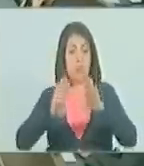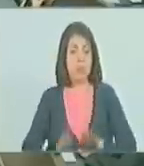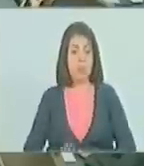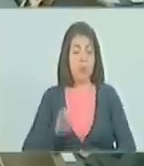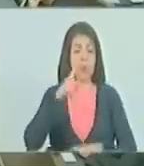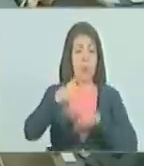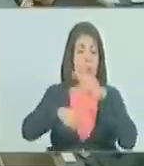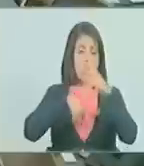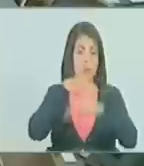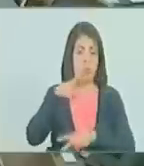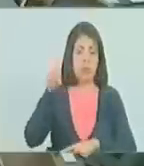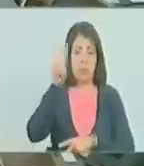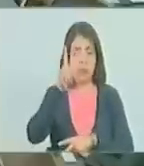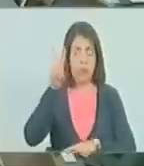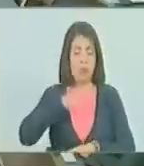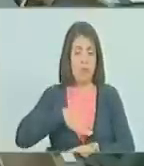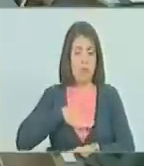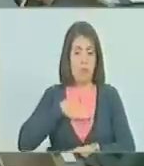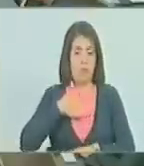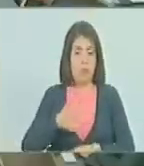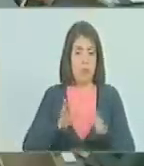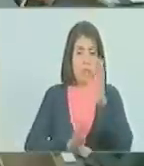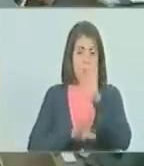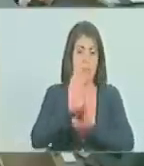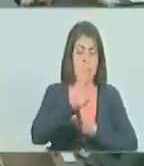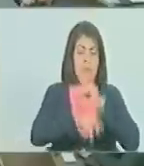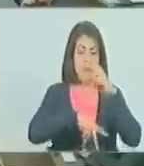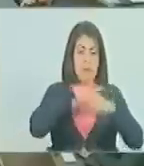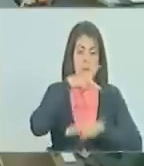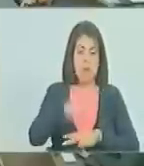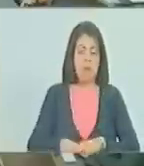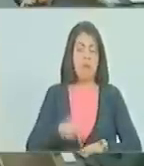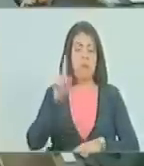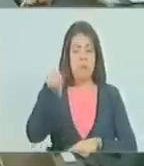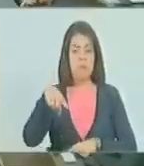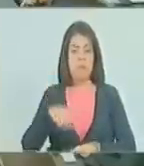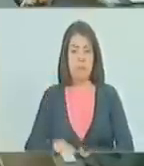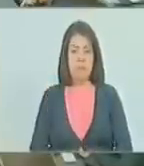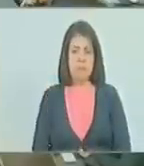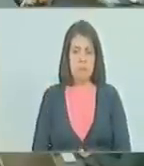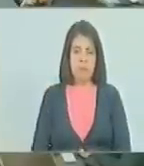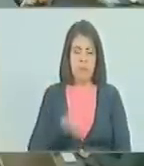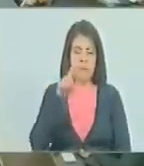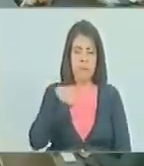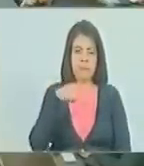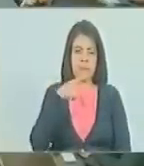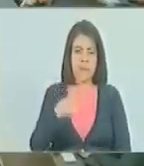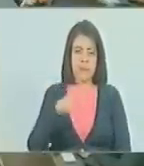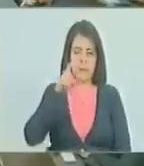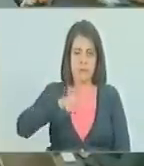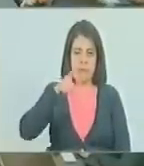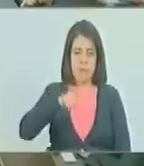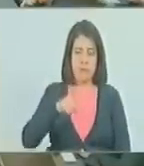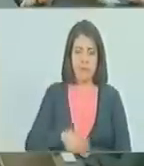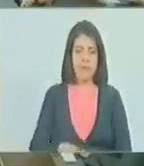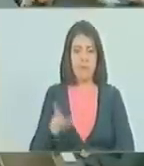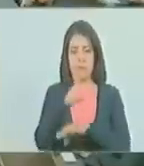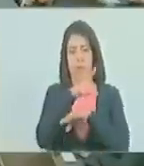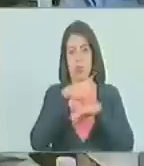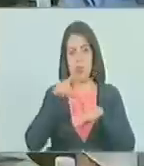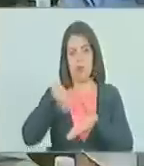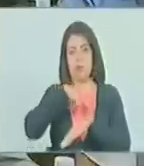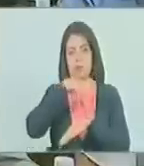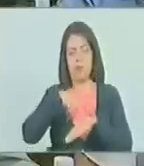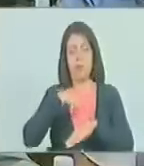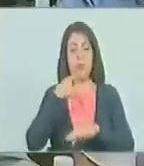los productores venezolanos que puedan incrementar esa producción. Y por otra parte, también se necesita que el gobierno